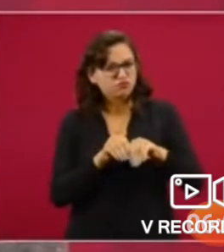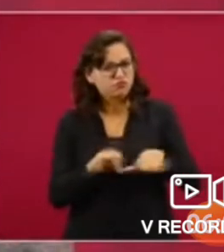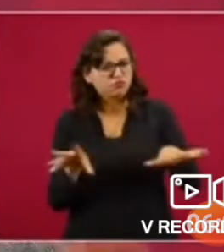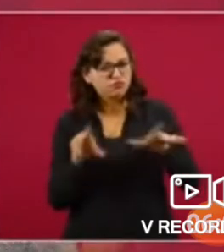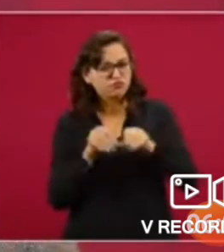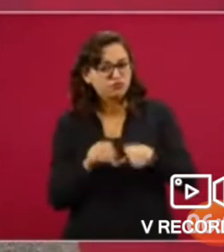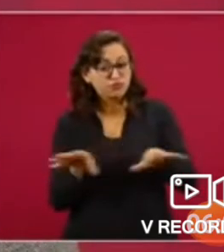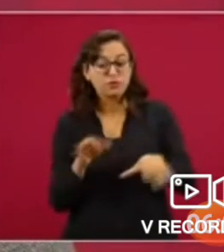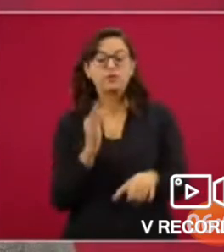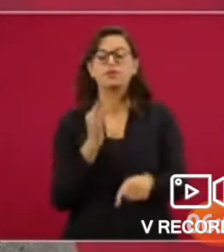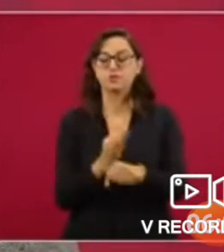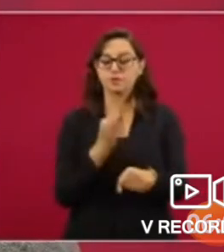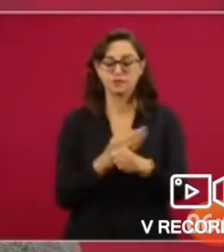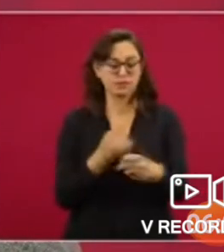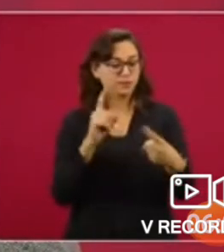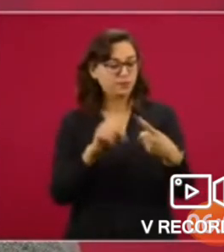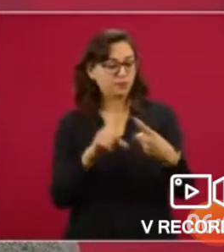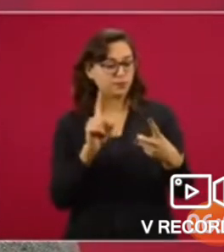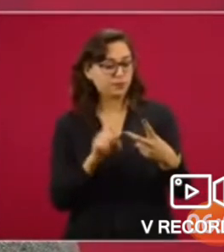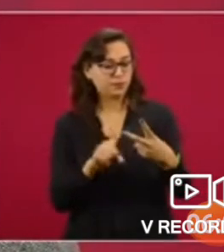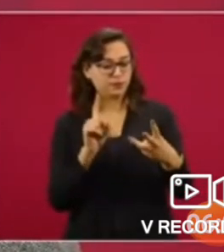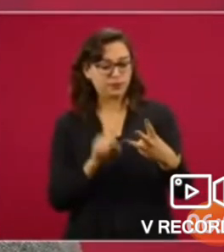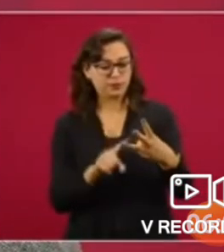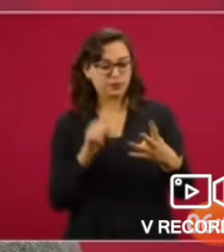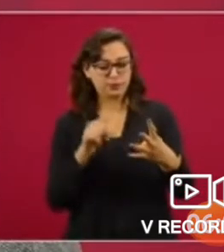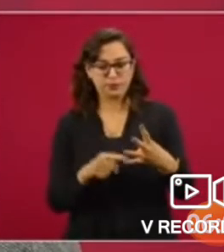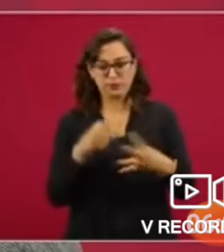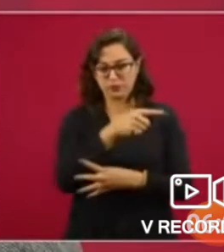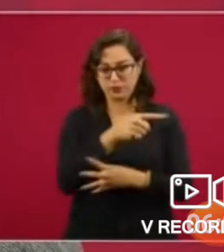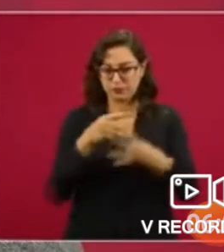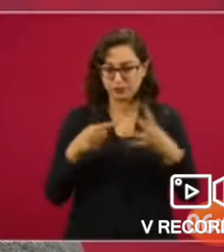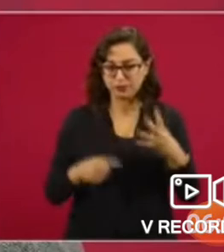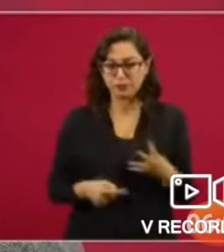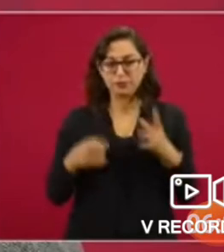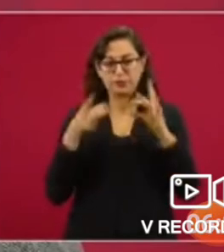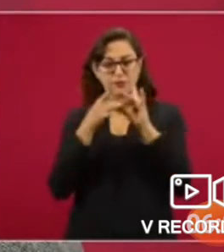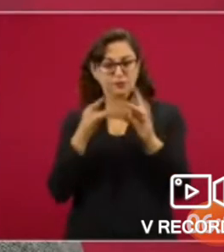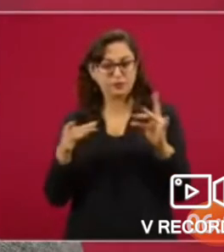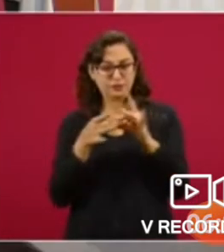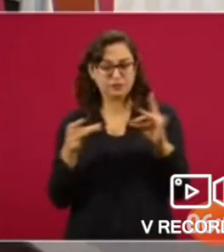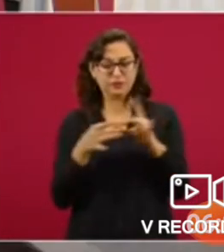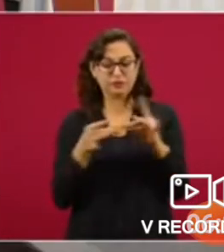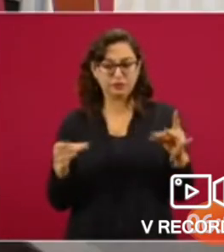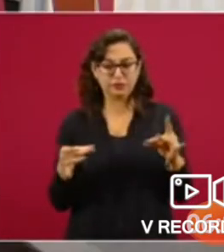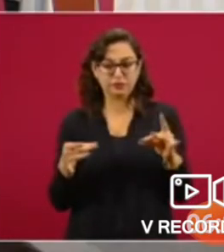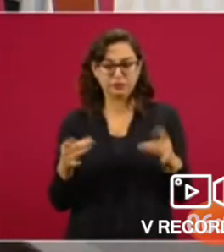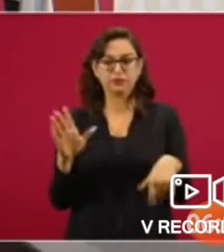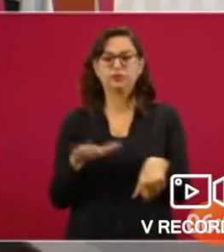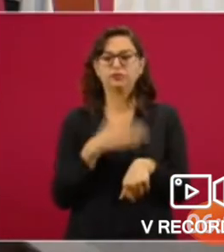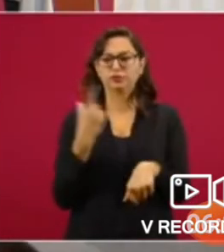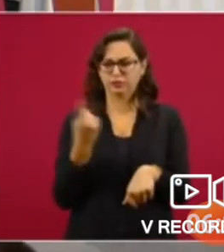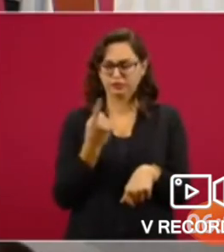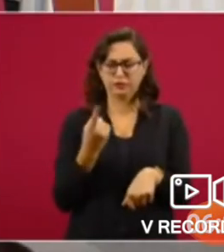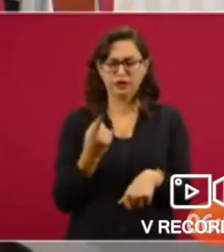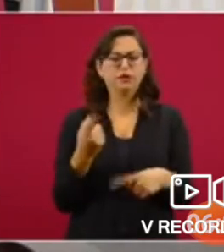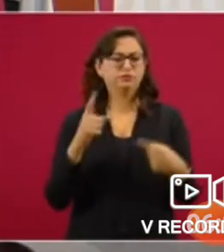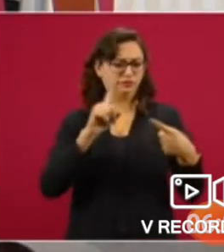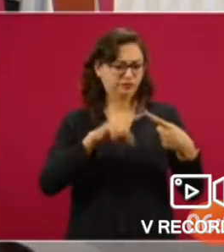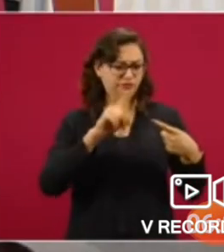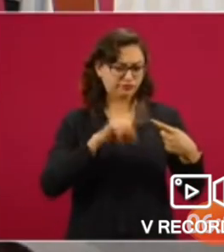4 vertientes que ayer las espetó por segunda vez, como la confirmación es por el laboratorio de un